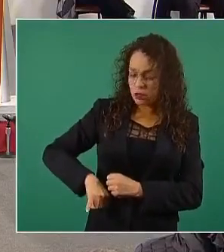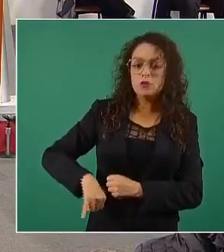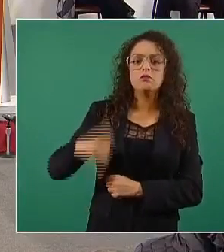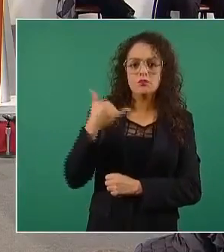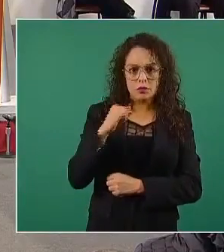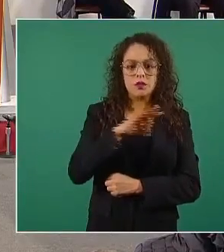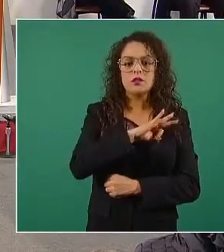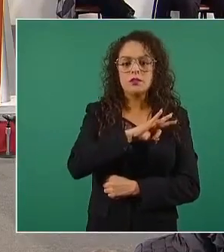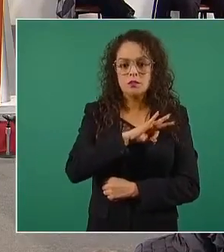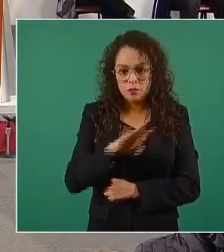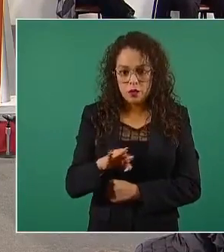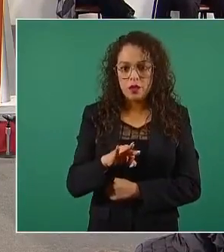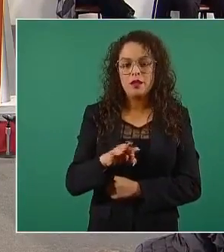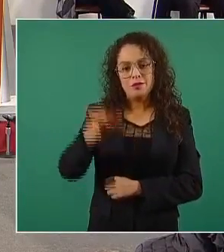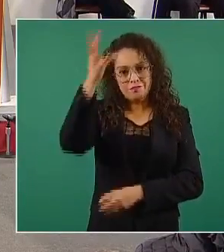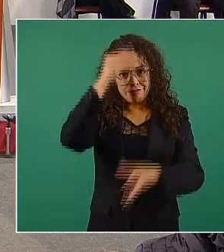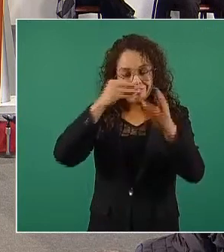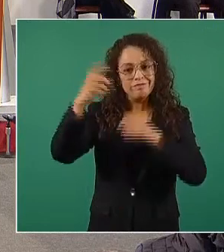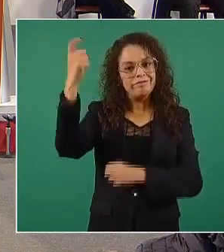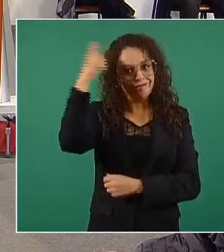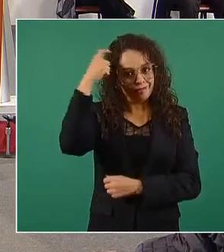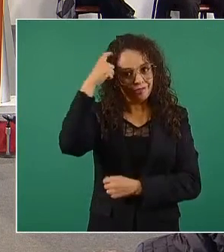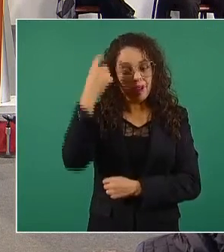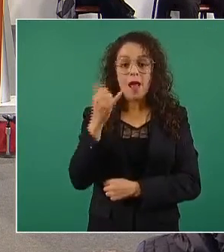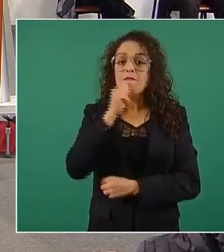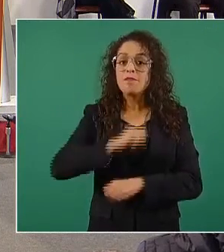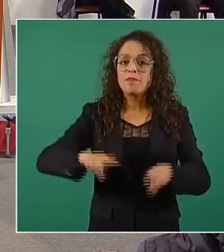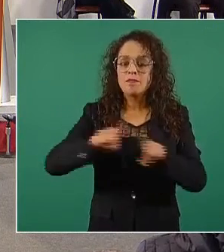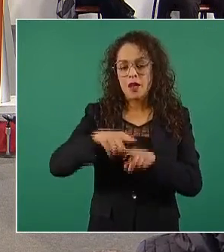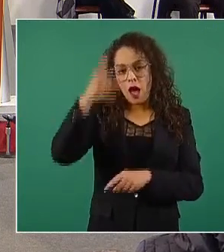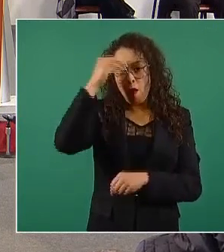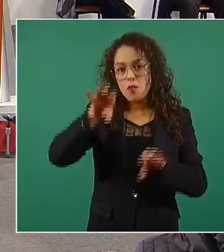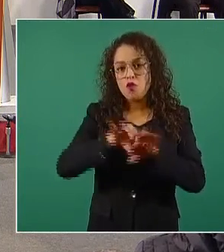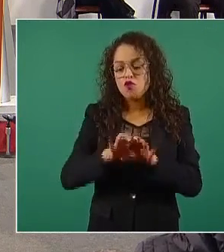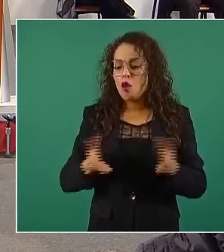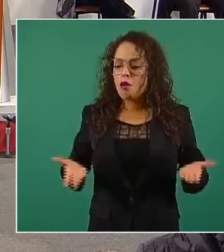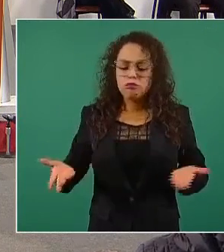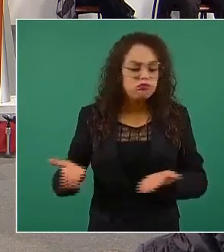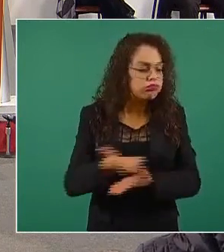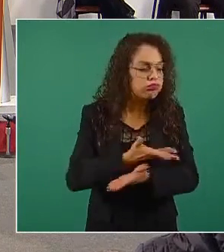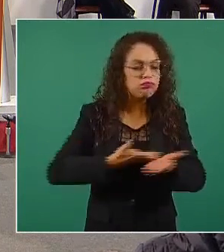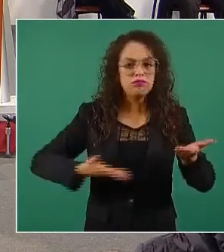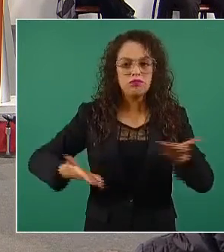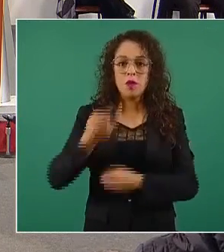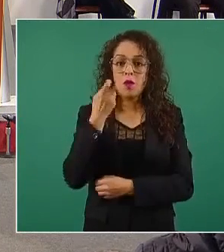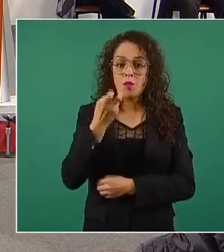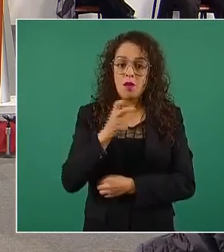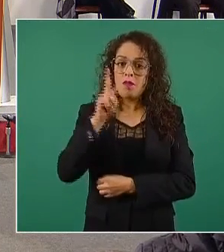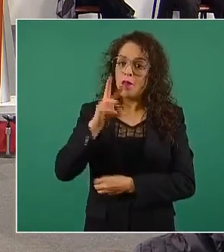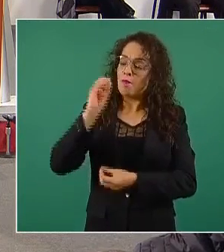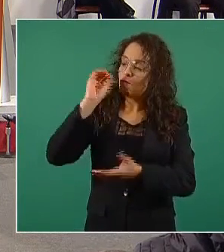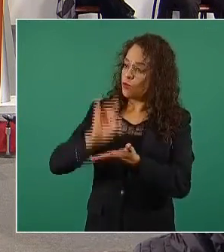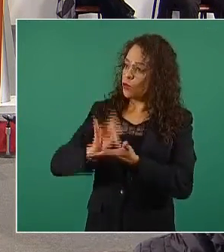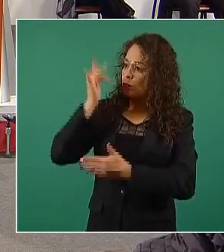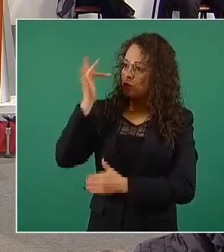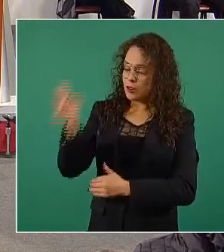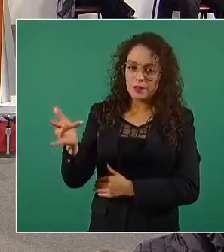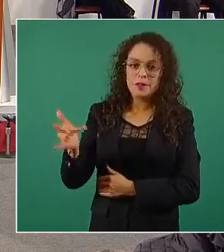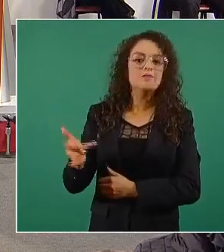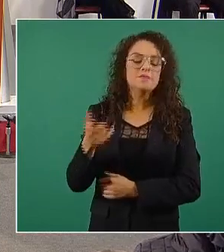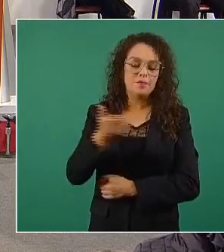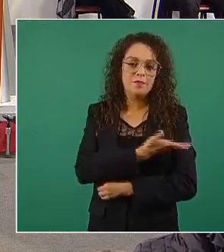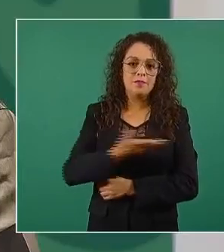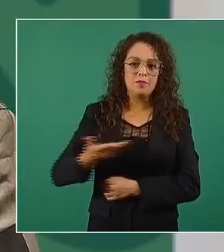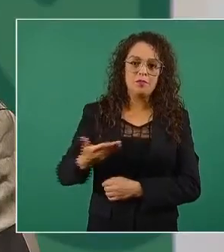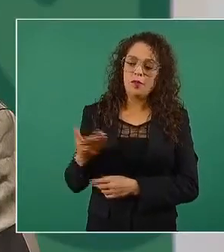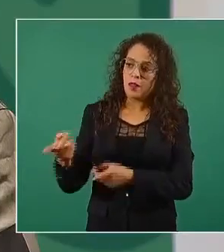nos enseña a convivir. Por eso agradezco la oportunidad que nos da el presidente de presentar lo que hace CONAFE y